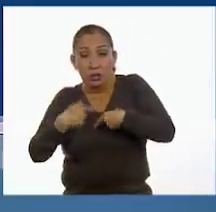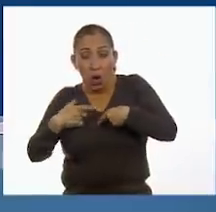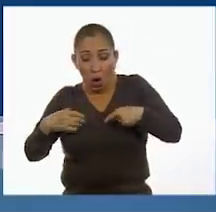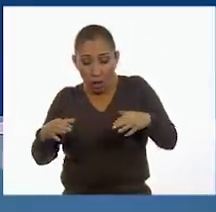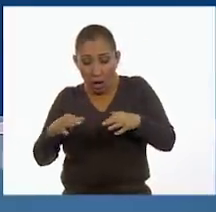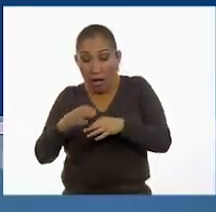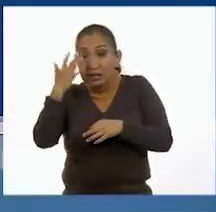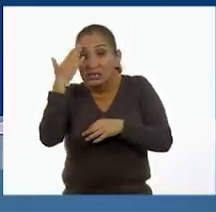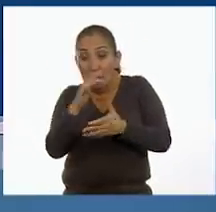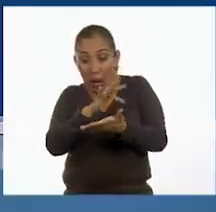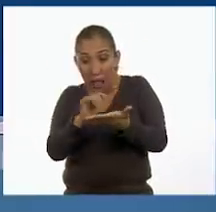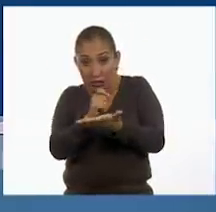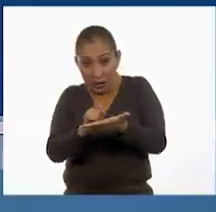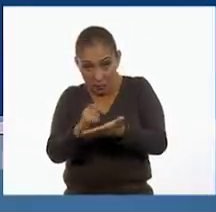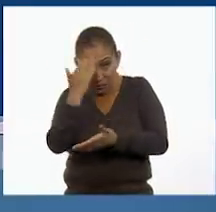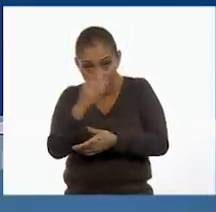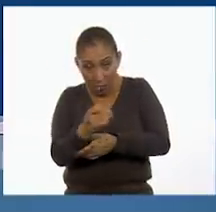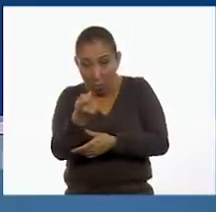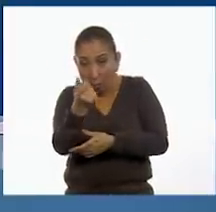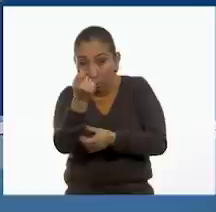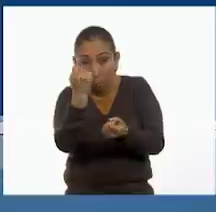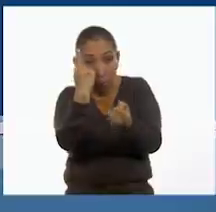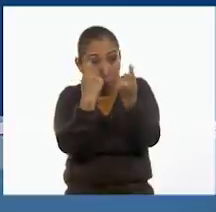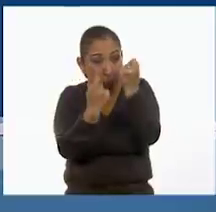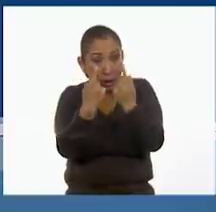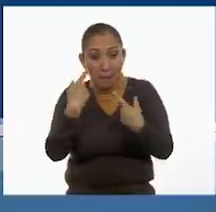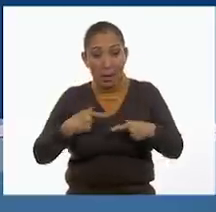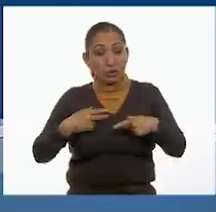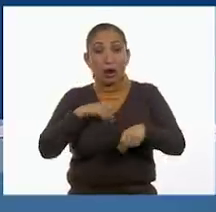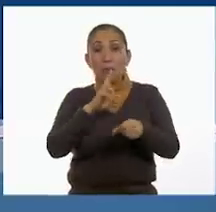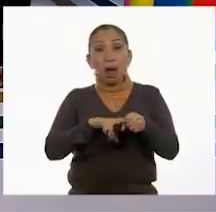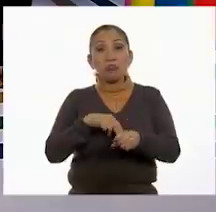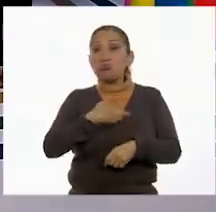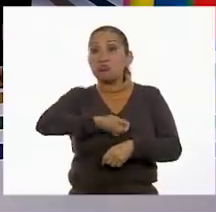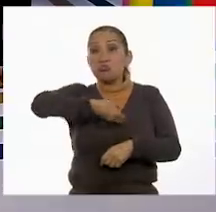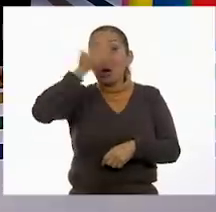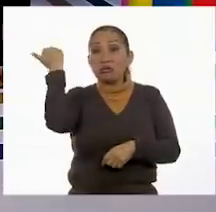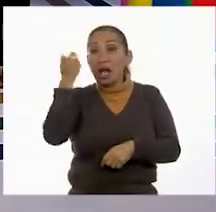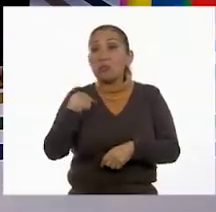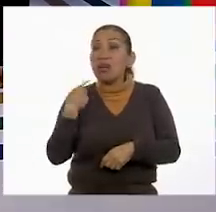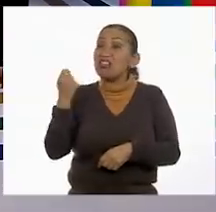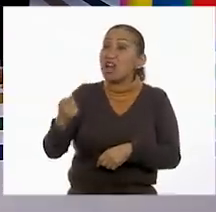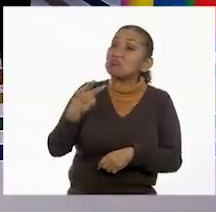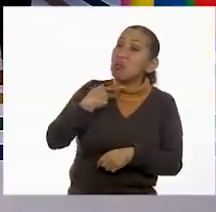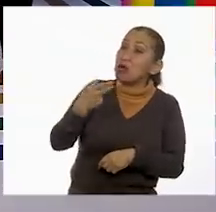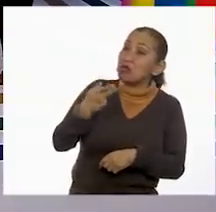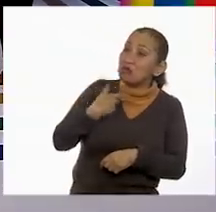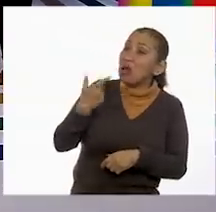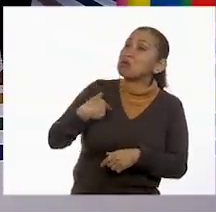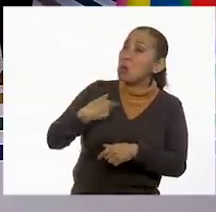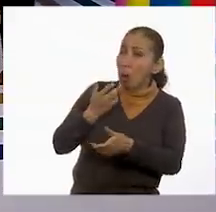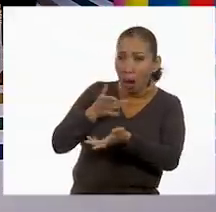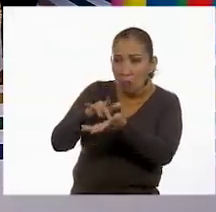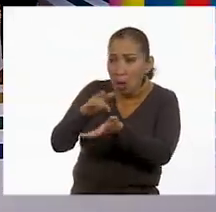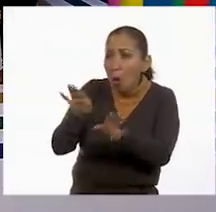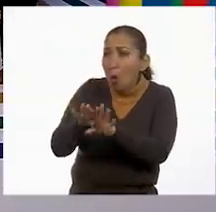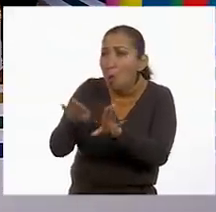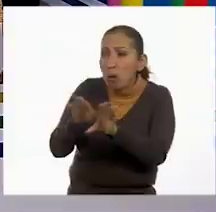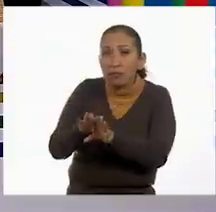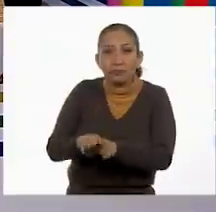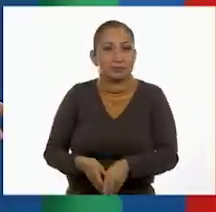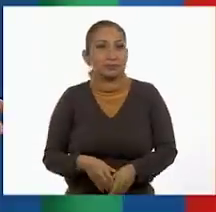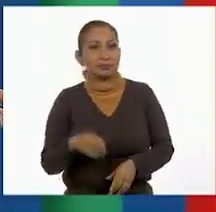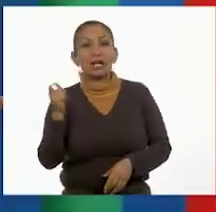población sabía leer y escribir, y la gente común vivía completamente excluida de las grandes decisiones políticas y económicas. En